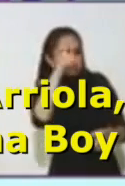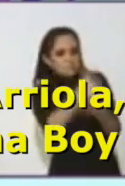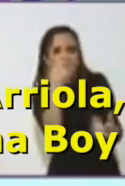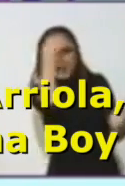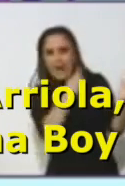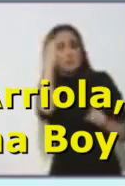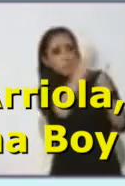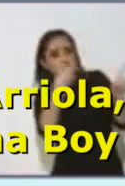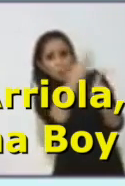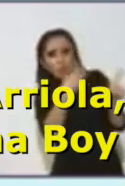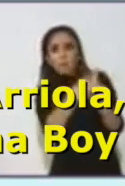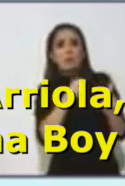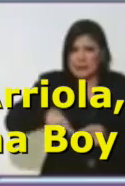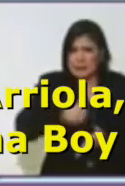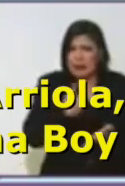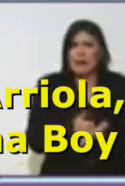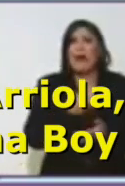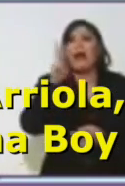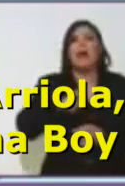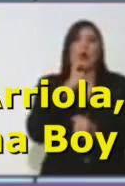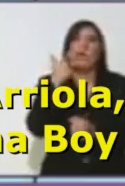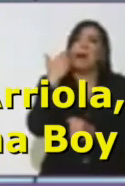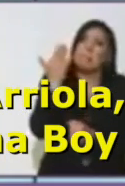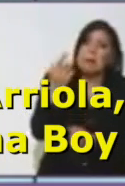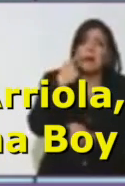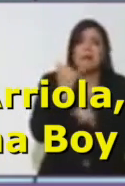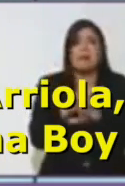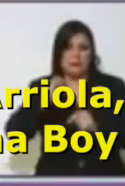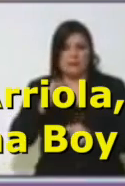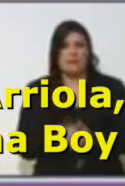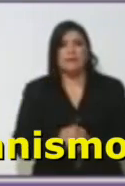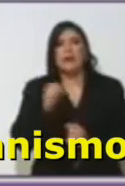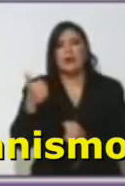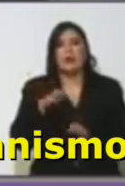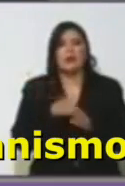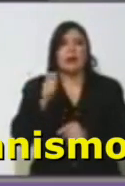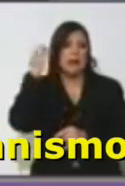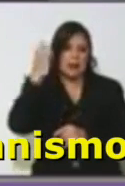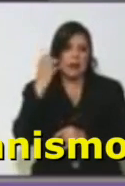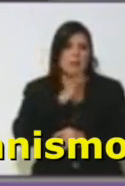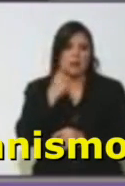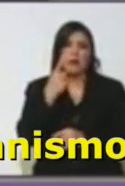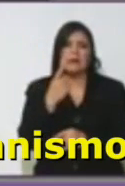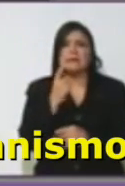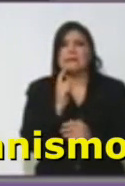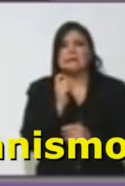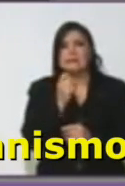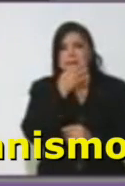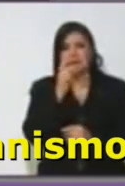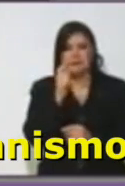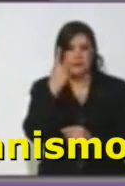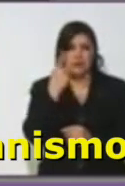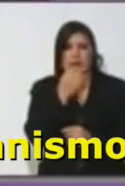purificación carpinteyro marco rascón mariana boy y lorena osornio hablaron de sus proyectos en temas como